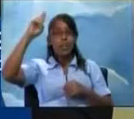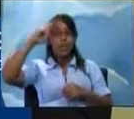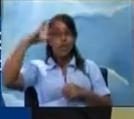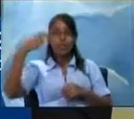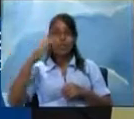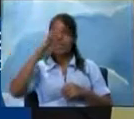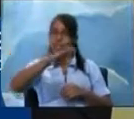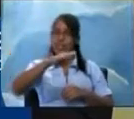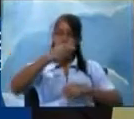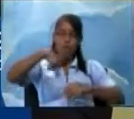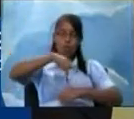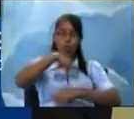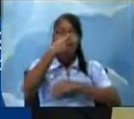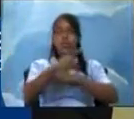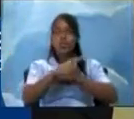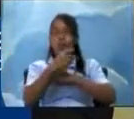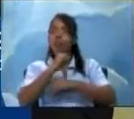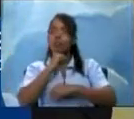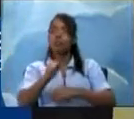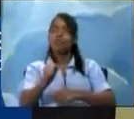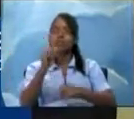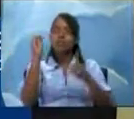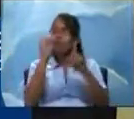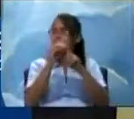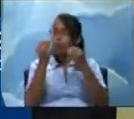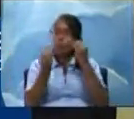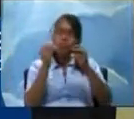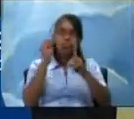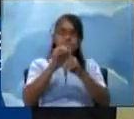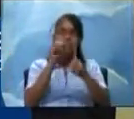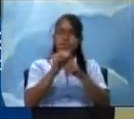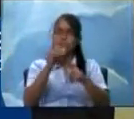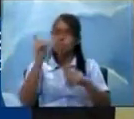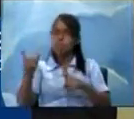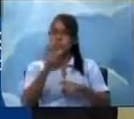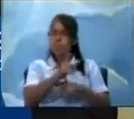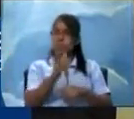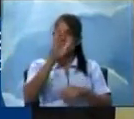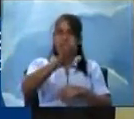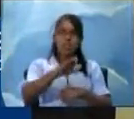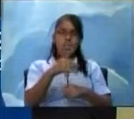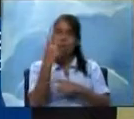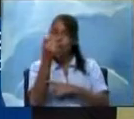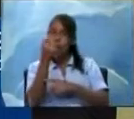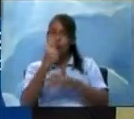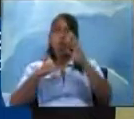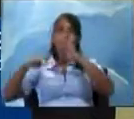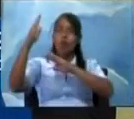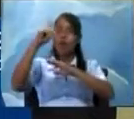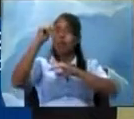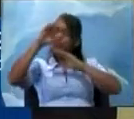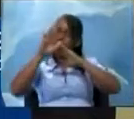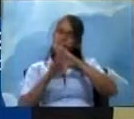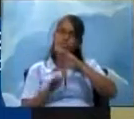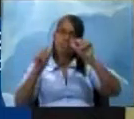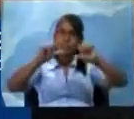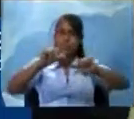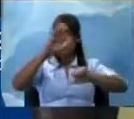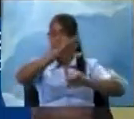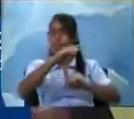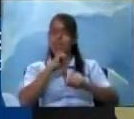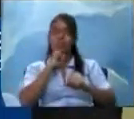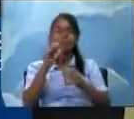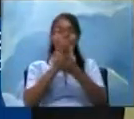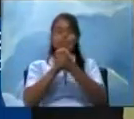Reconocer que el que está a nuestro lado, llámese como se llame, del estatus económico, social, que esté, es